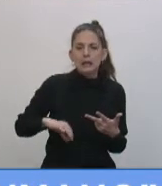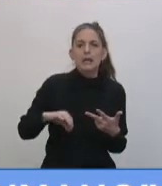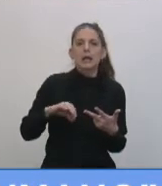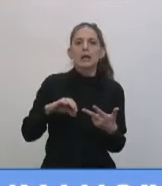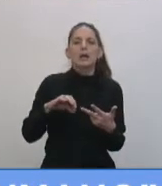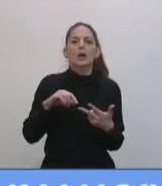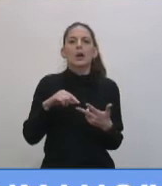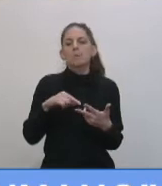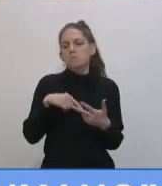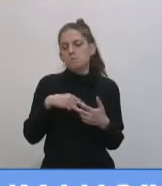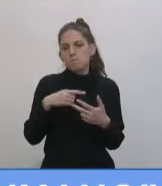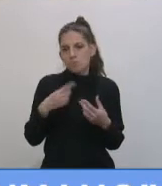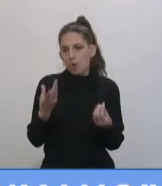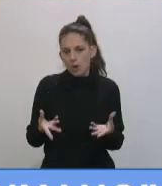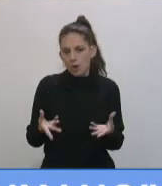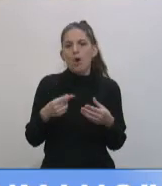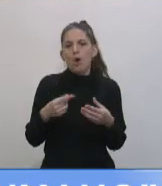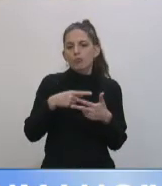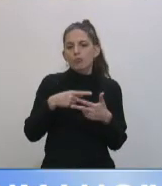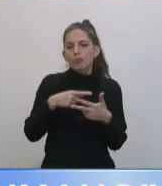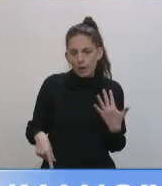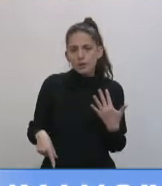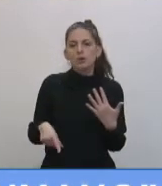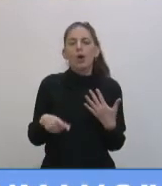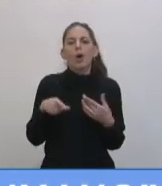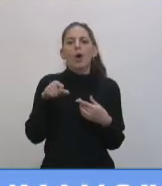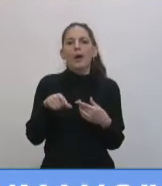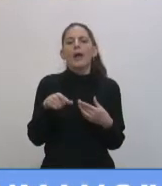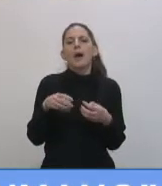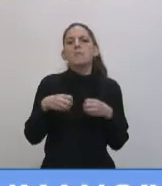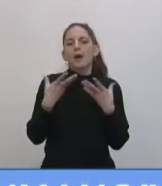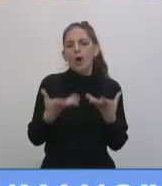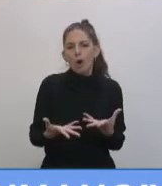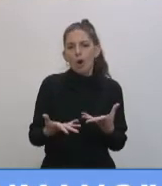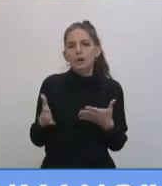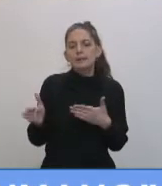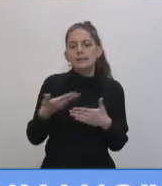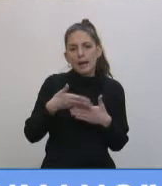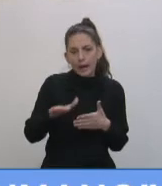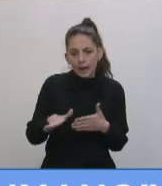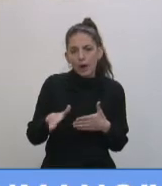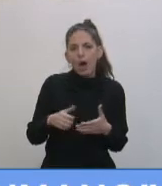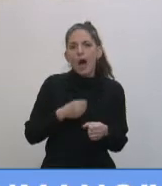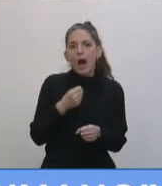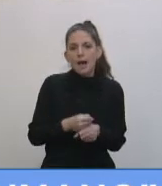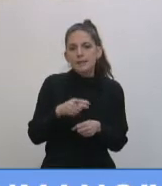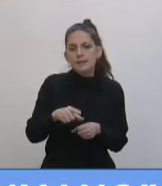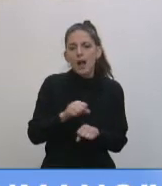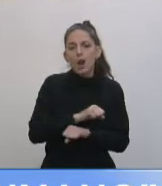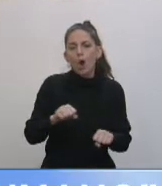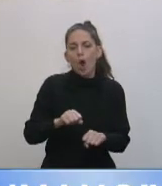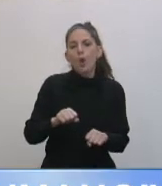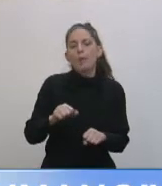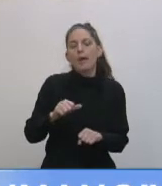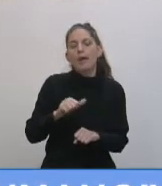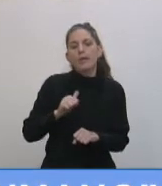vital y móvil, bueno, no caían bien y era conveniente entonces sacarlo a través de este golpe de Estado. Ni bien